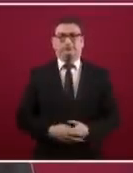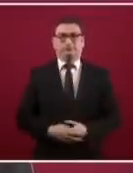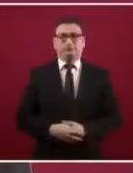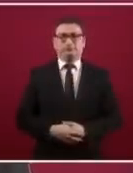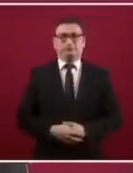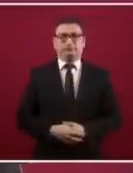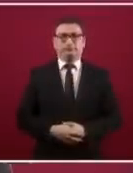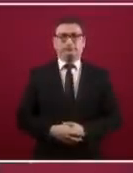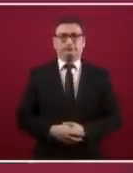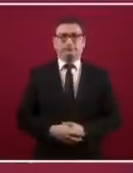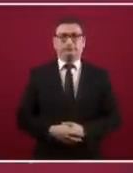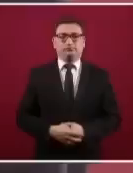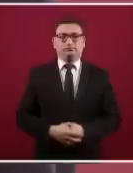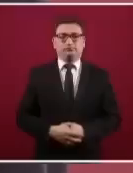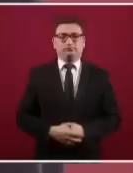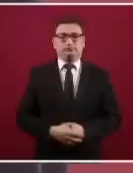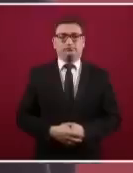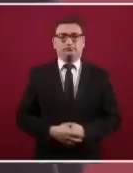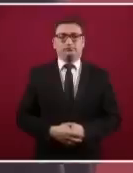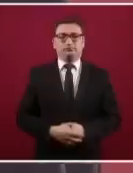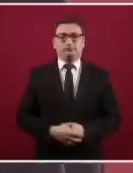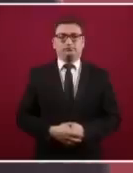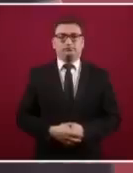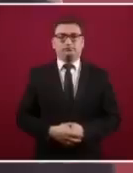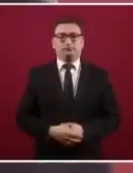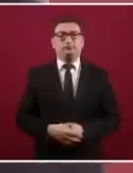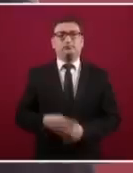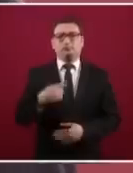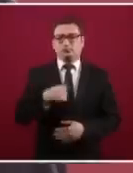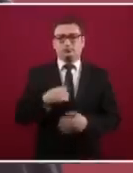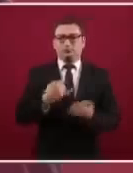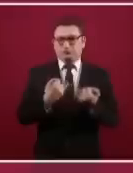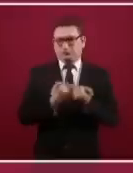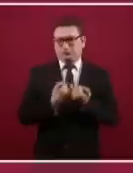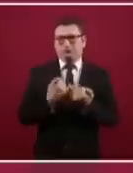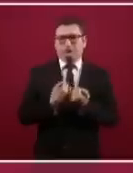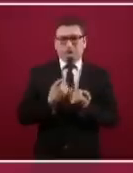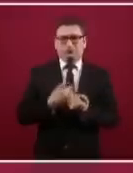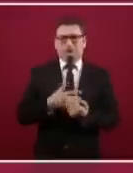Y soy partidario de la democracia.